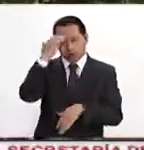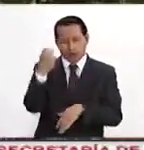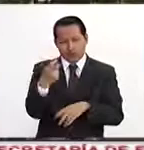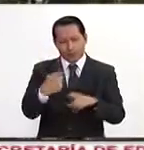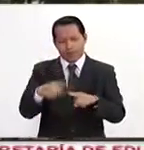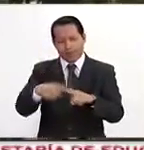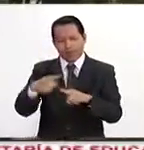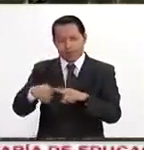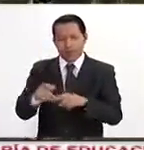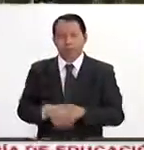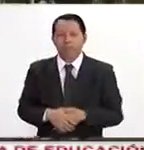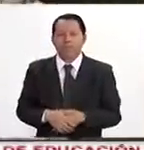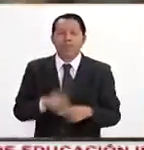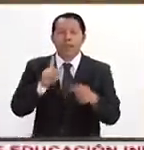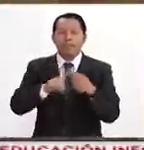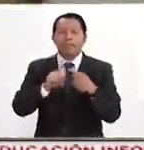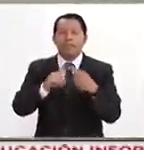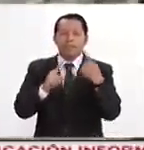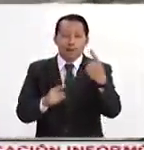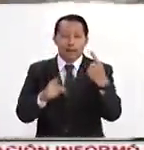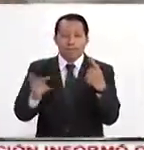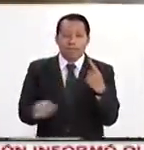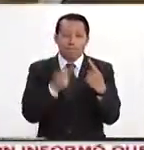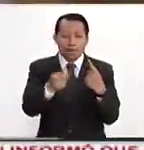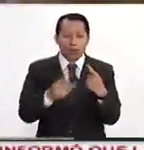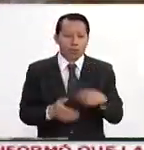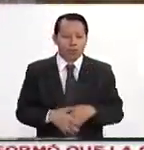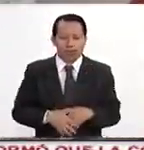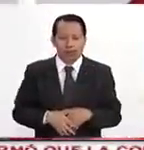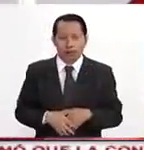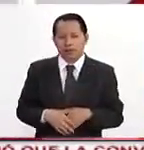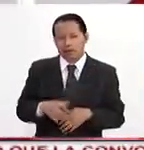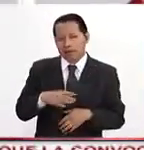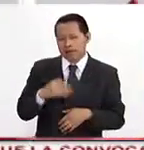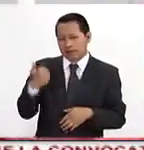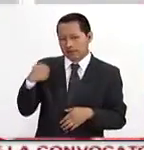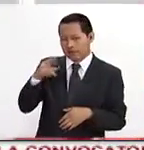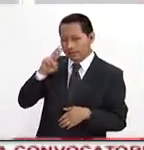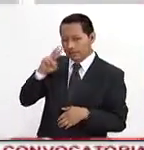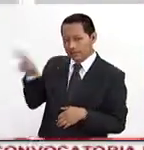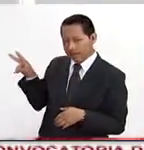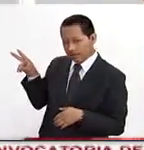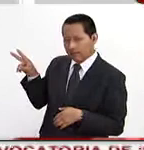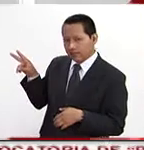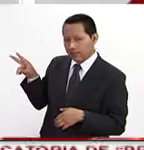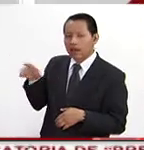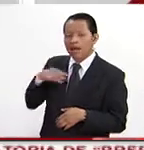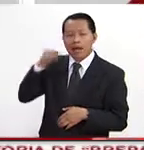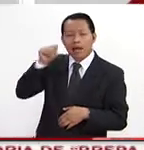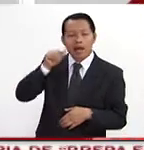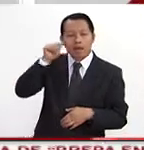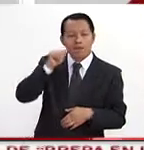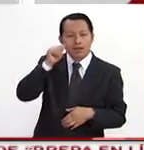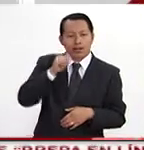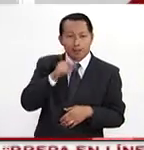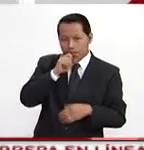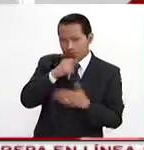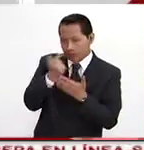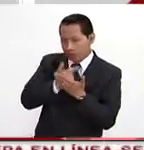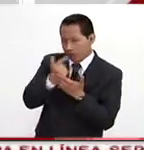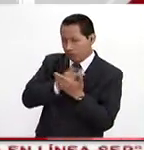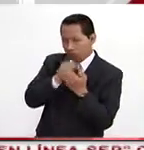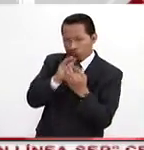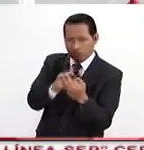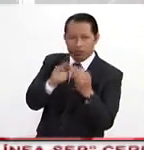diversidad la primera pregunta que tenemos es nuestra última entrega de abril nuevamente es una medición cara a